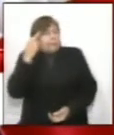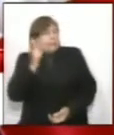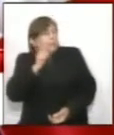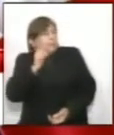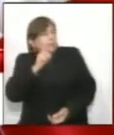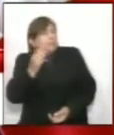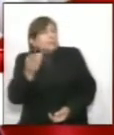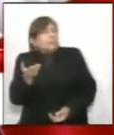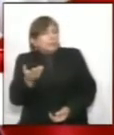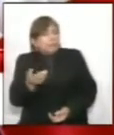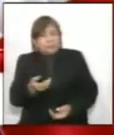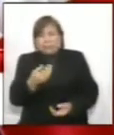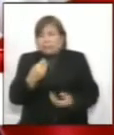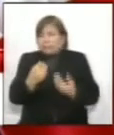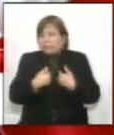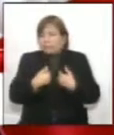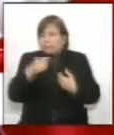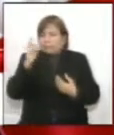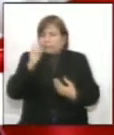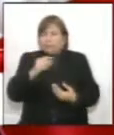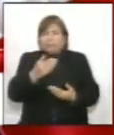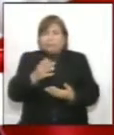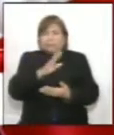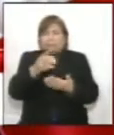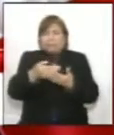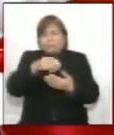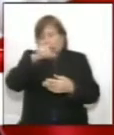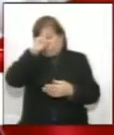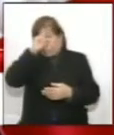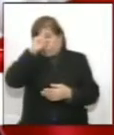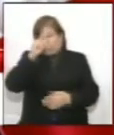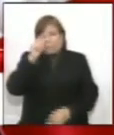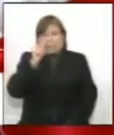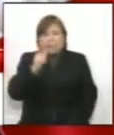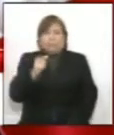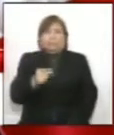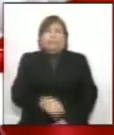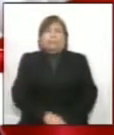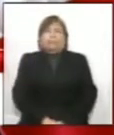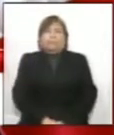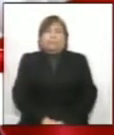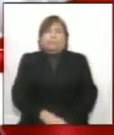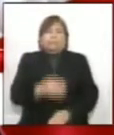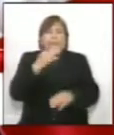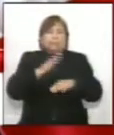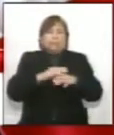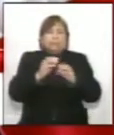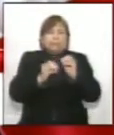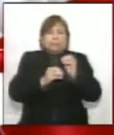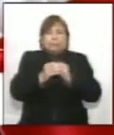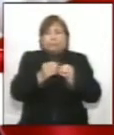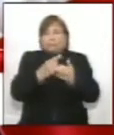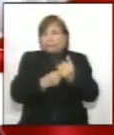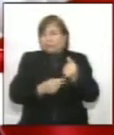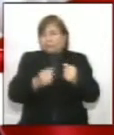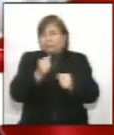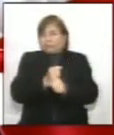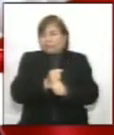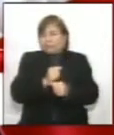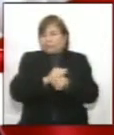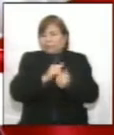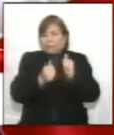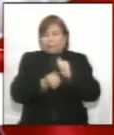Cateriano? ¿Qué razones tendría él para decirle a todo el Perú que fue usted quien condicionó el voto de confianza a cambio